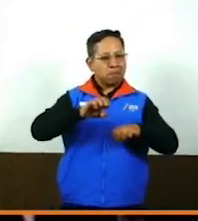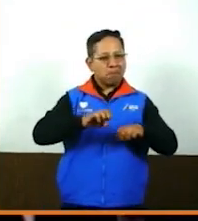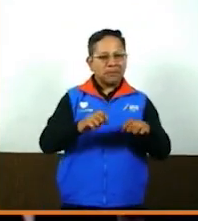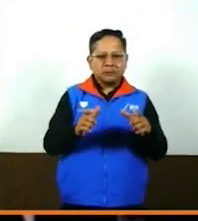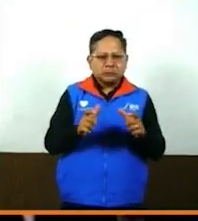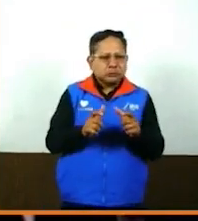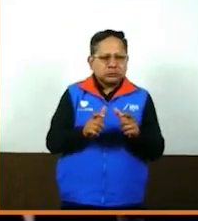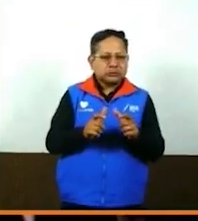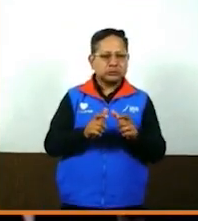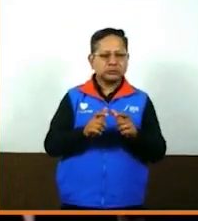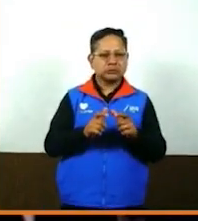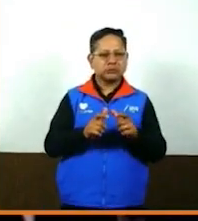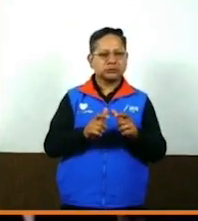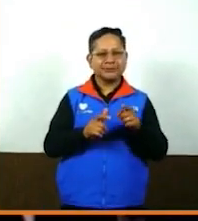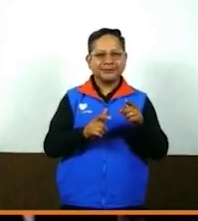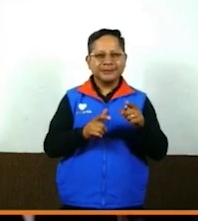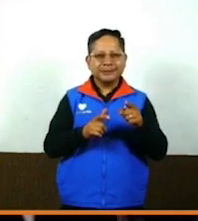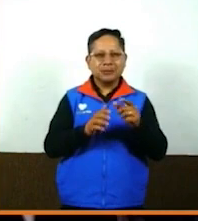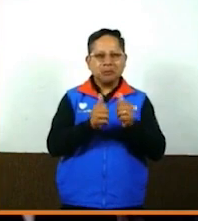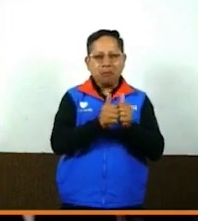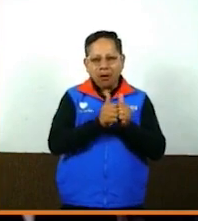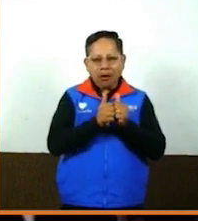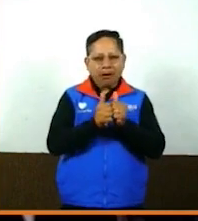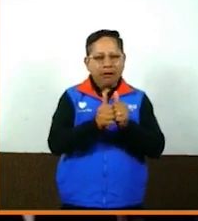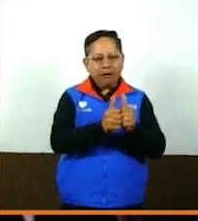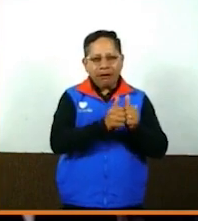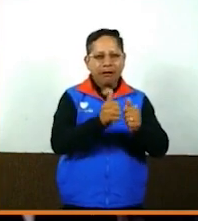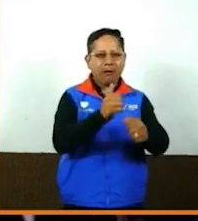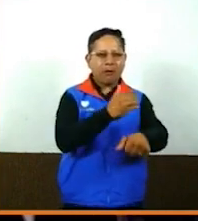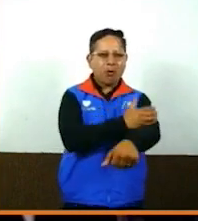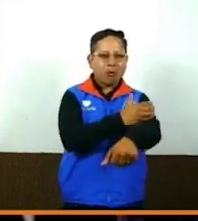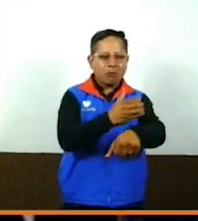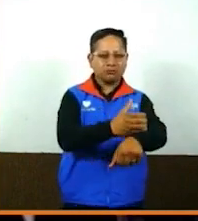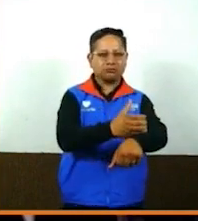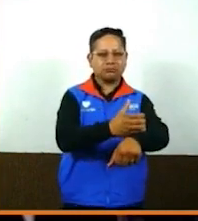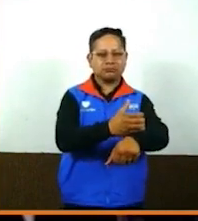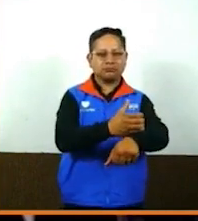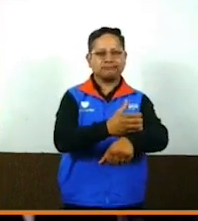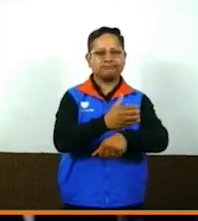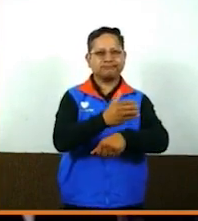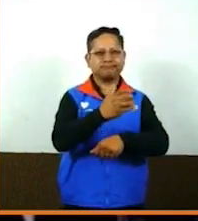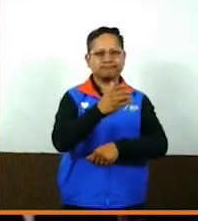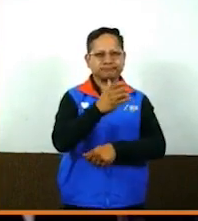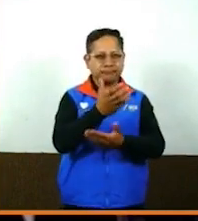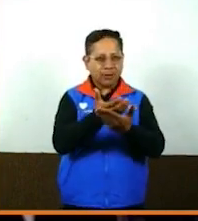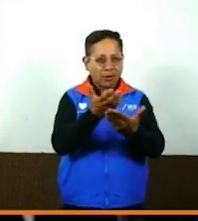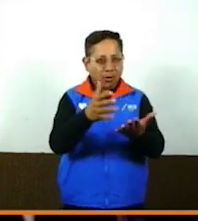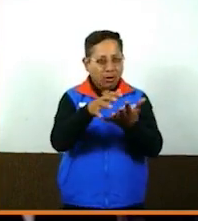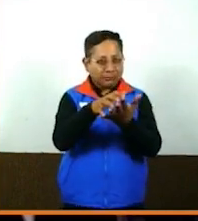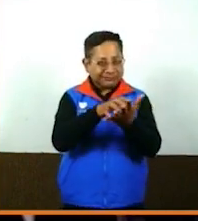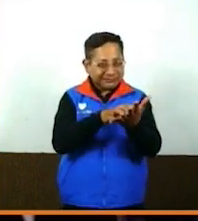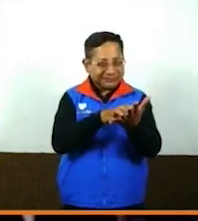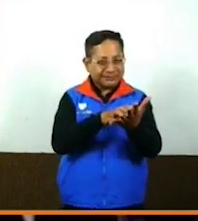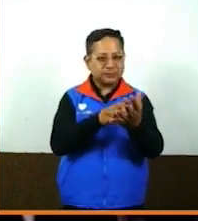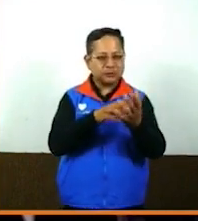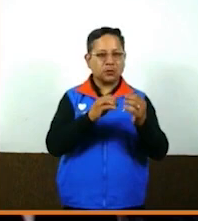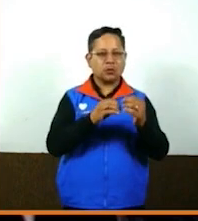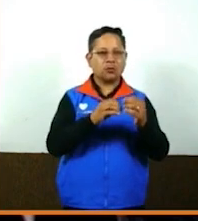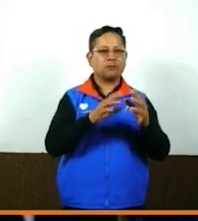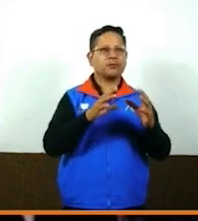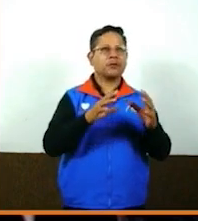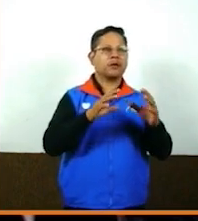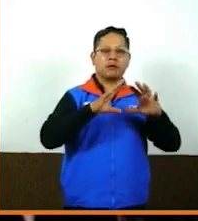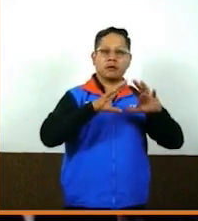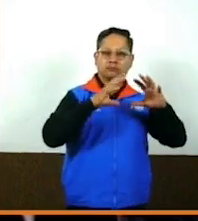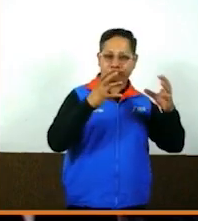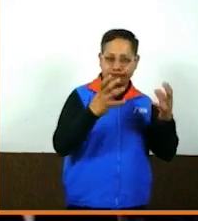Y toda esta parte de acompañamiento. Pero en términos de ahorro y en términos de calentamiento global y